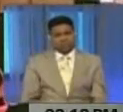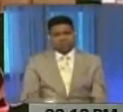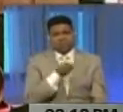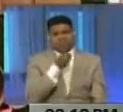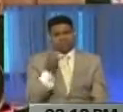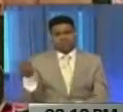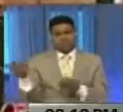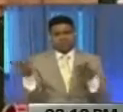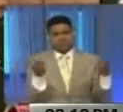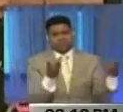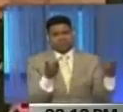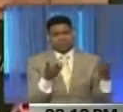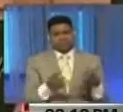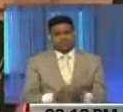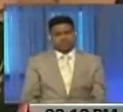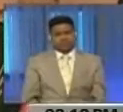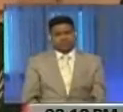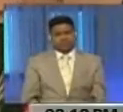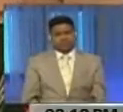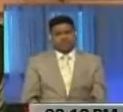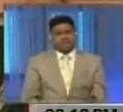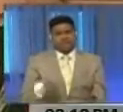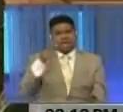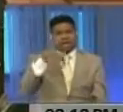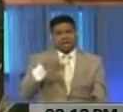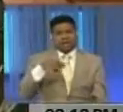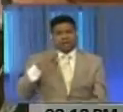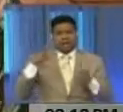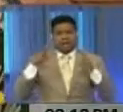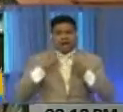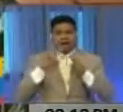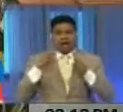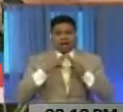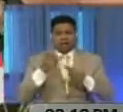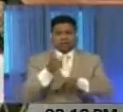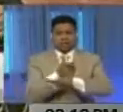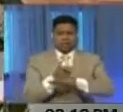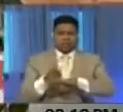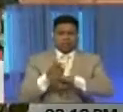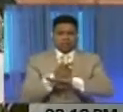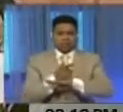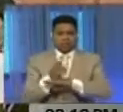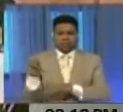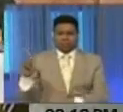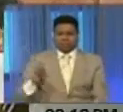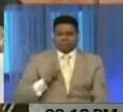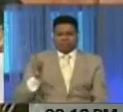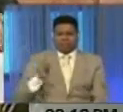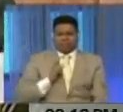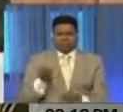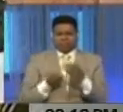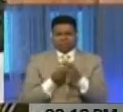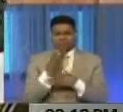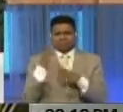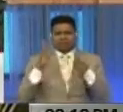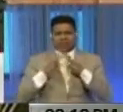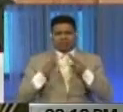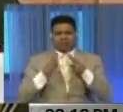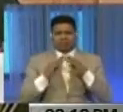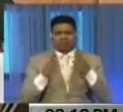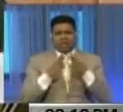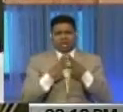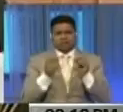Bienvenidos a esta Casa de Gobierno, Palacio de Miraflores. A todos los